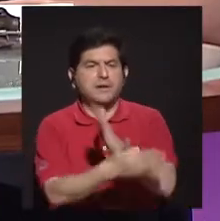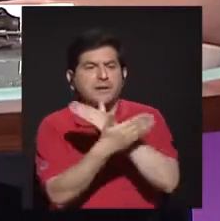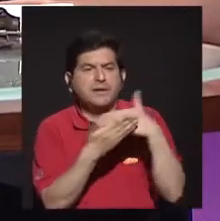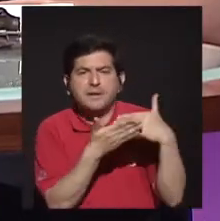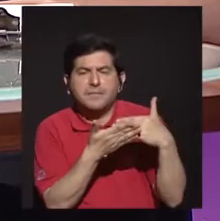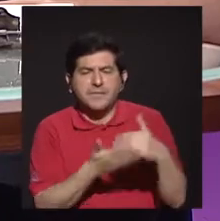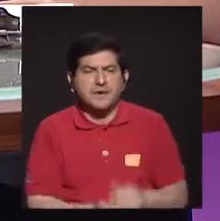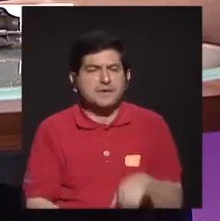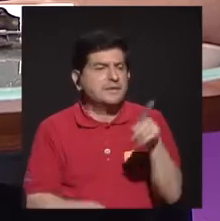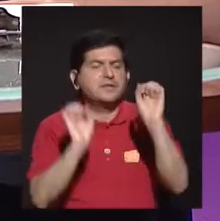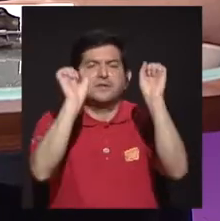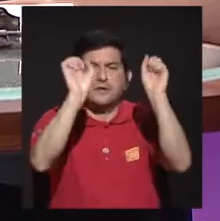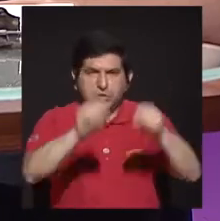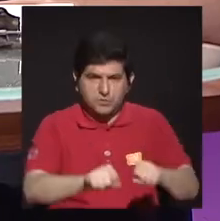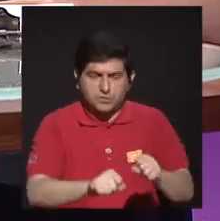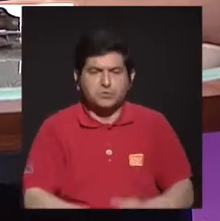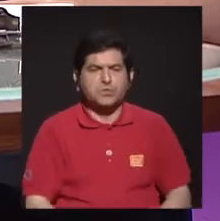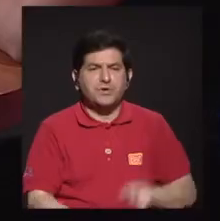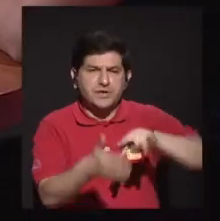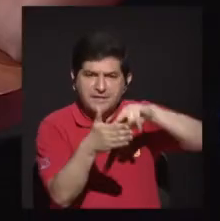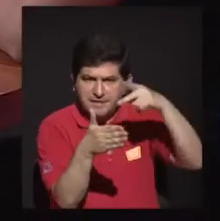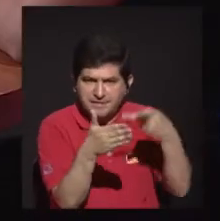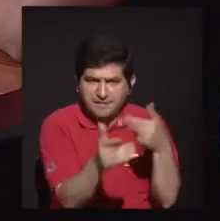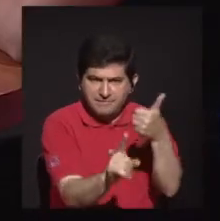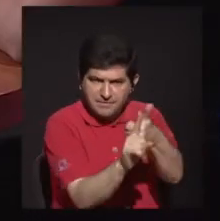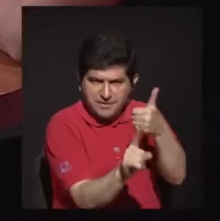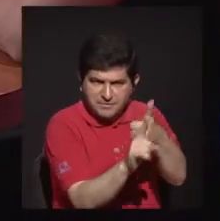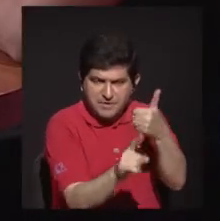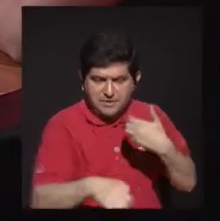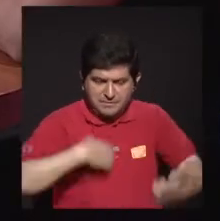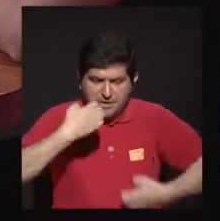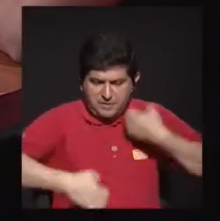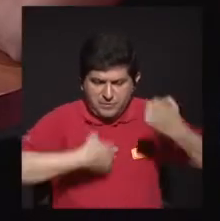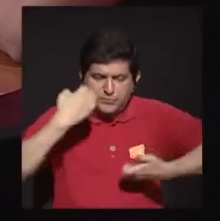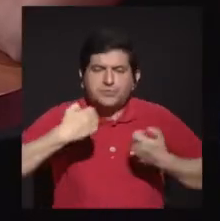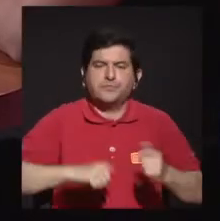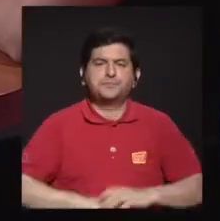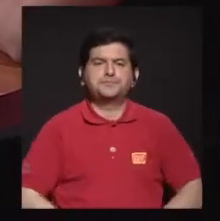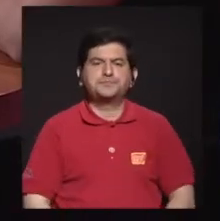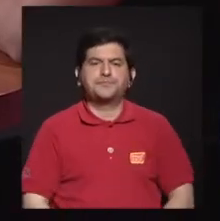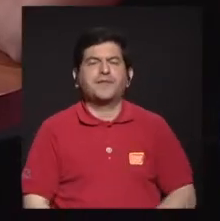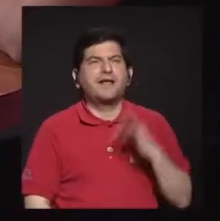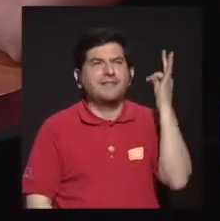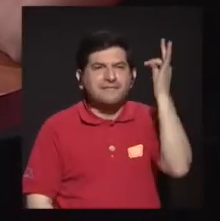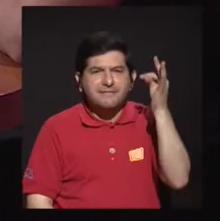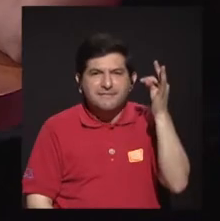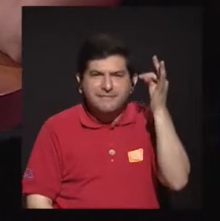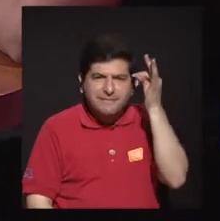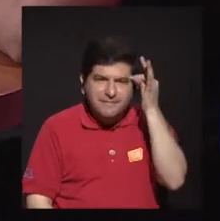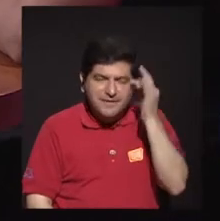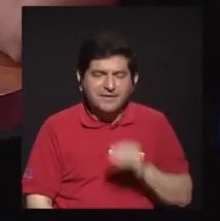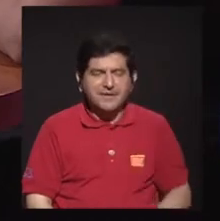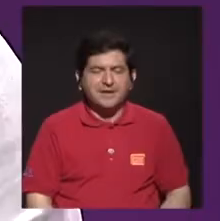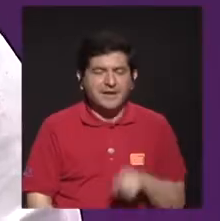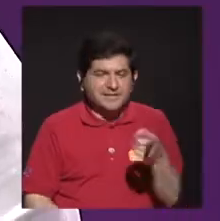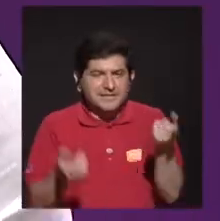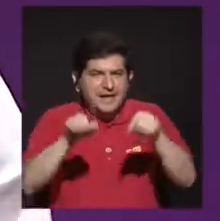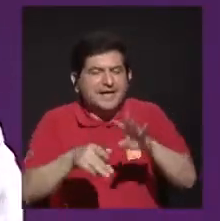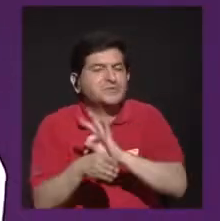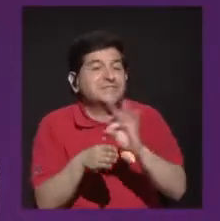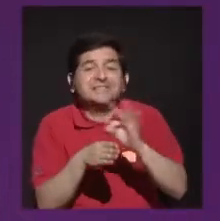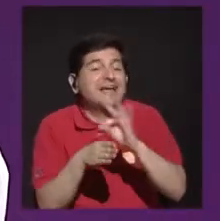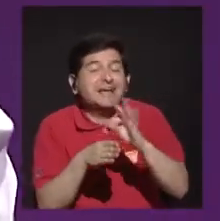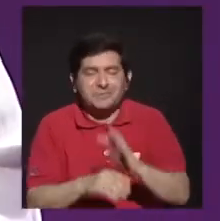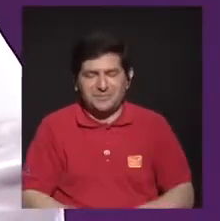de que ellos logren definirse en sus emociones. Entonces, las terapias eran casi terapias,